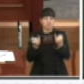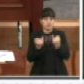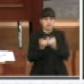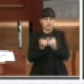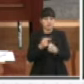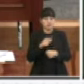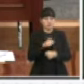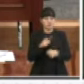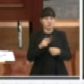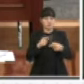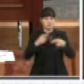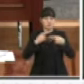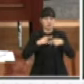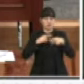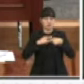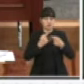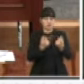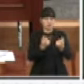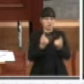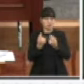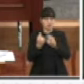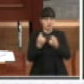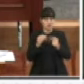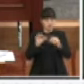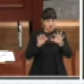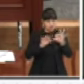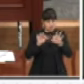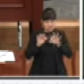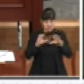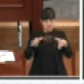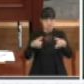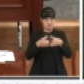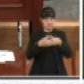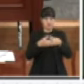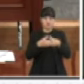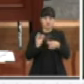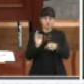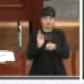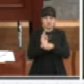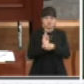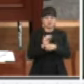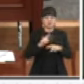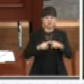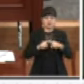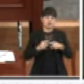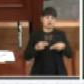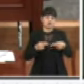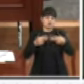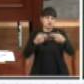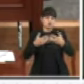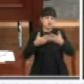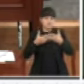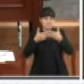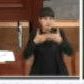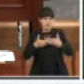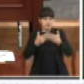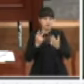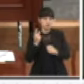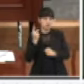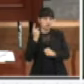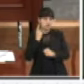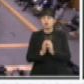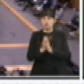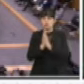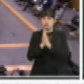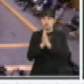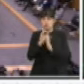haciendo uso del reglamento eh pidió en reiteradas ocasiones de que hubiera respeto para los consejeros electorales